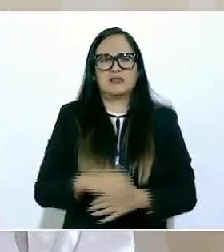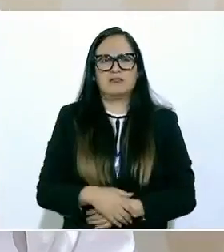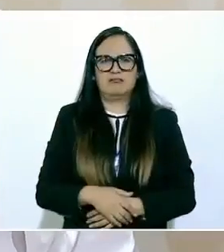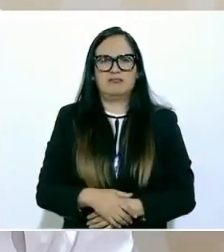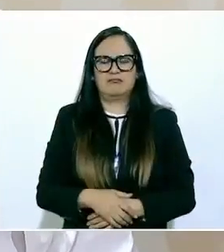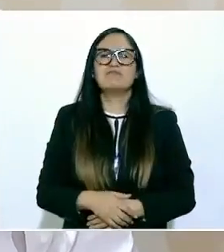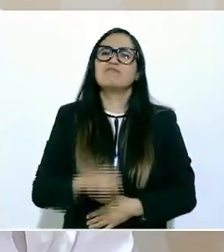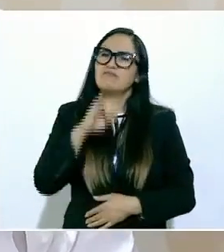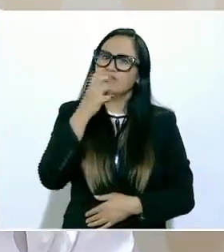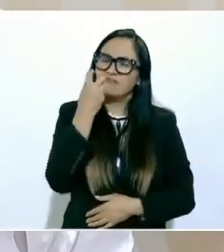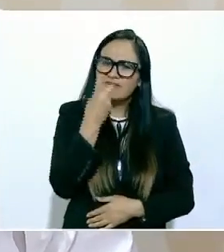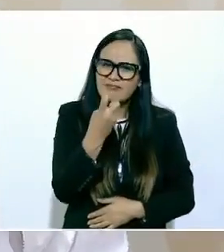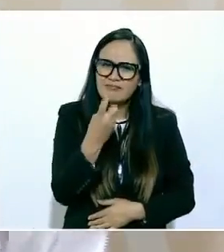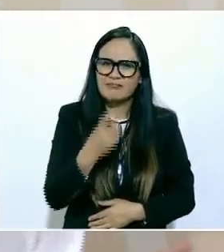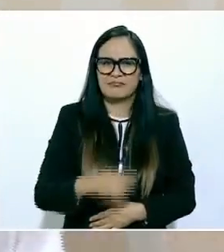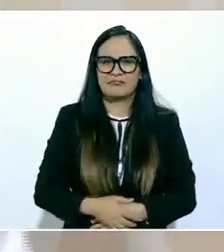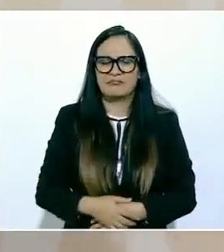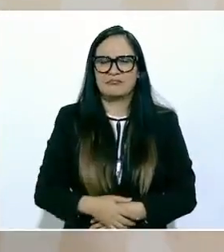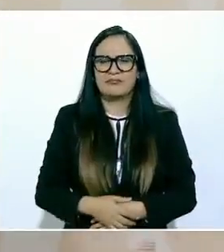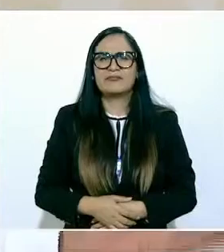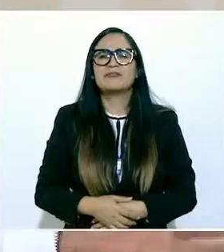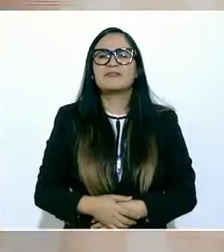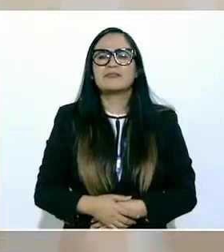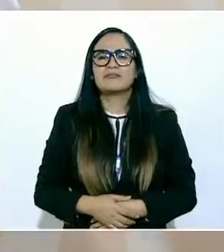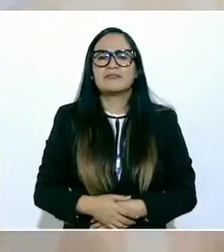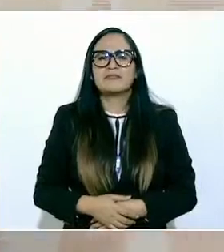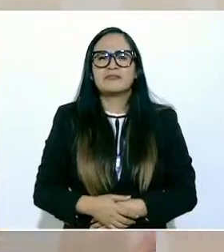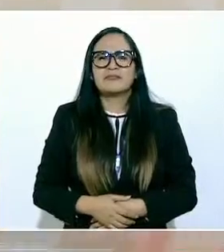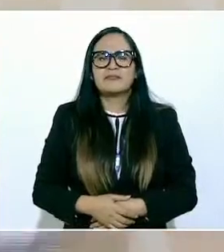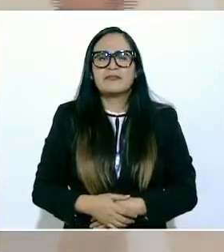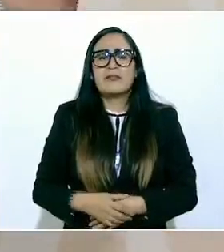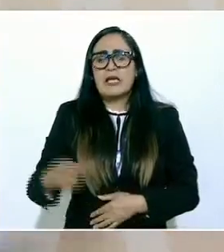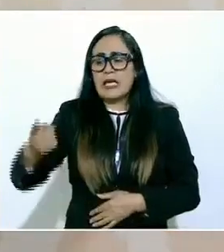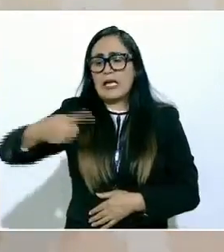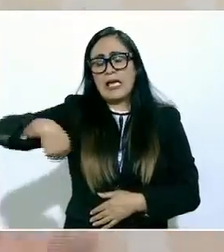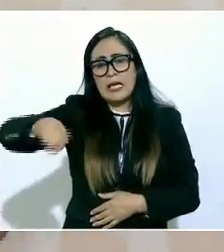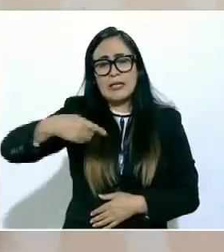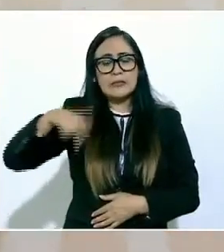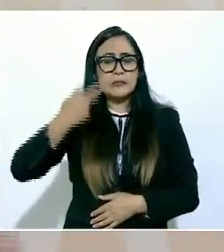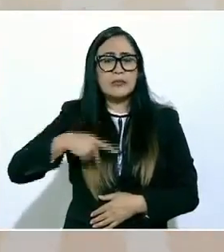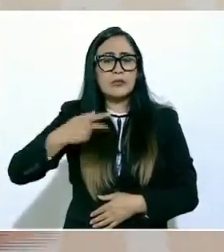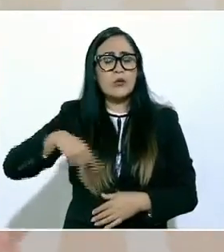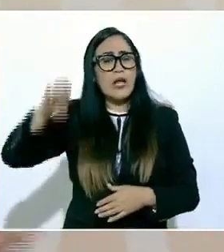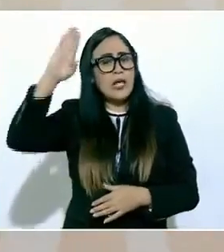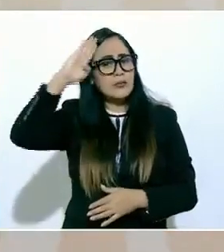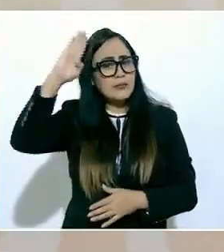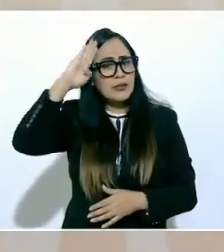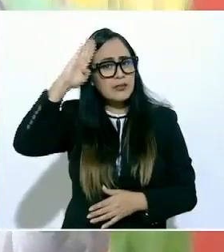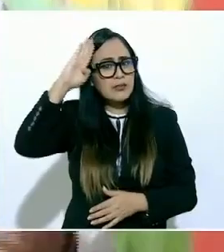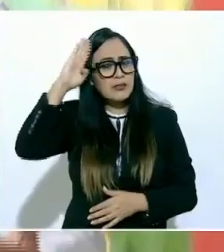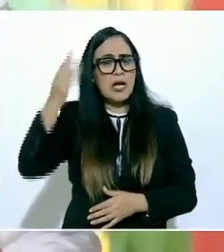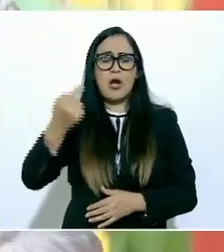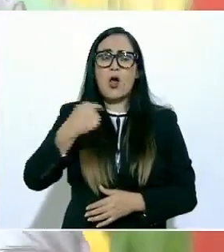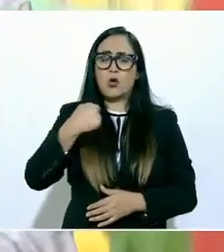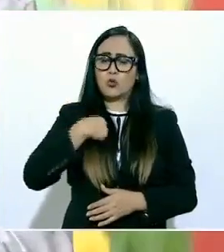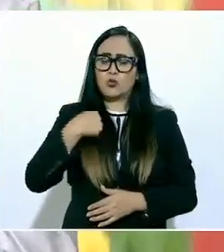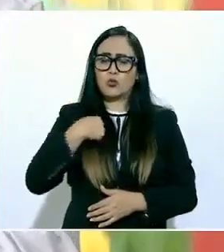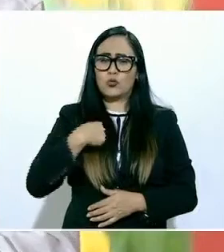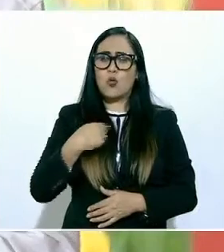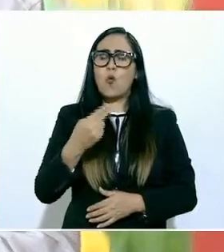eso. Sí, pero porque estaban pensando en que yo